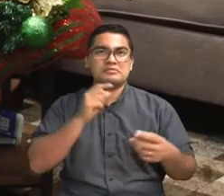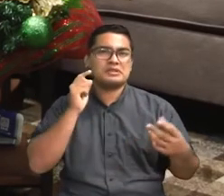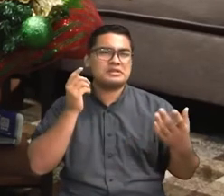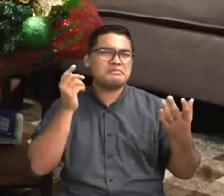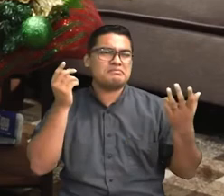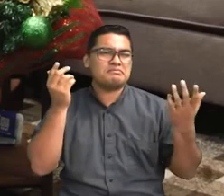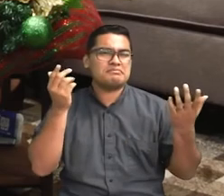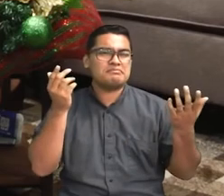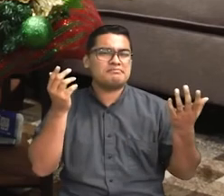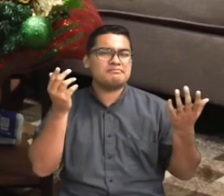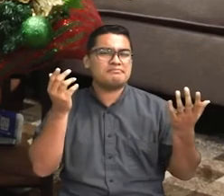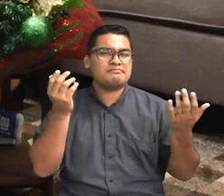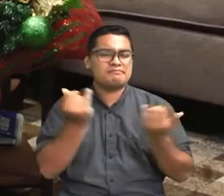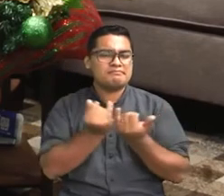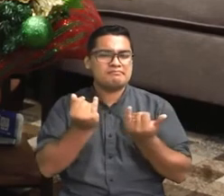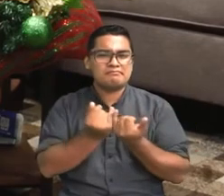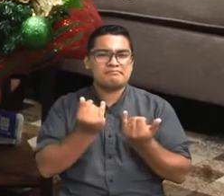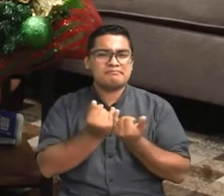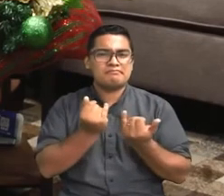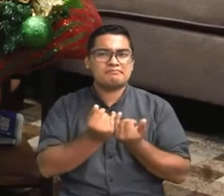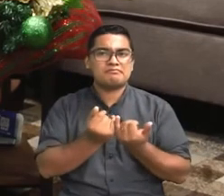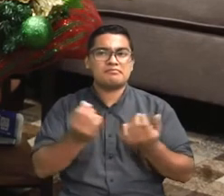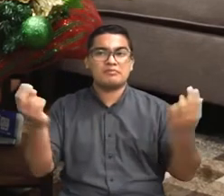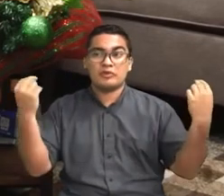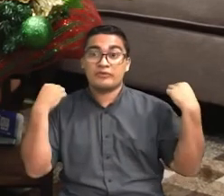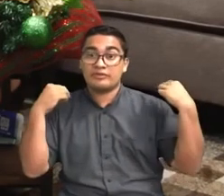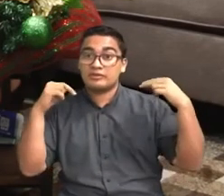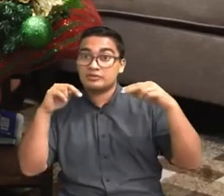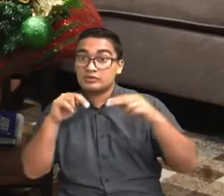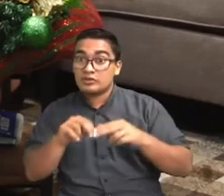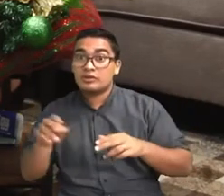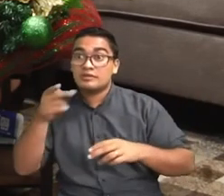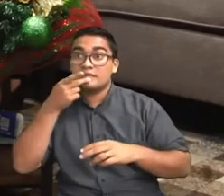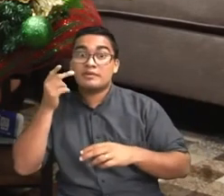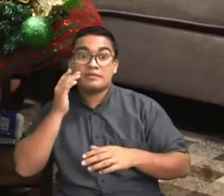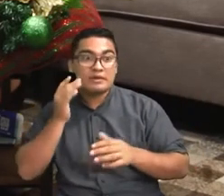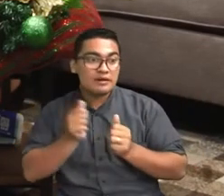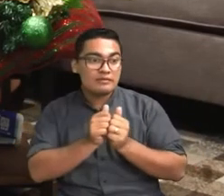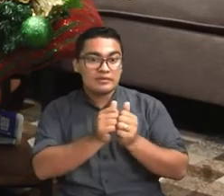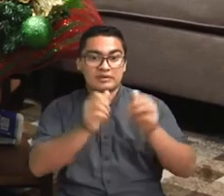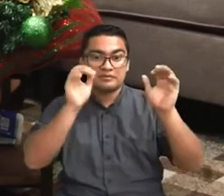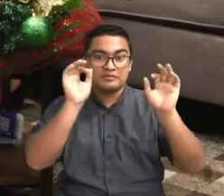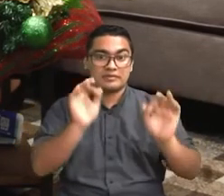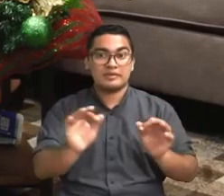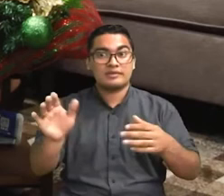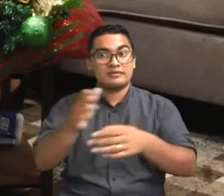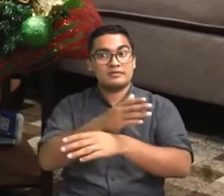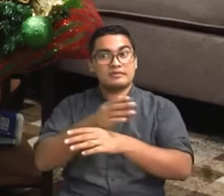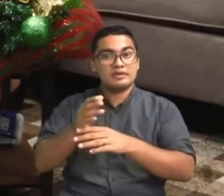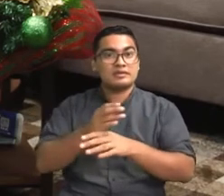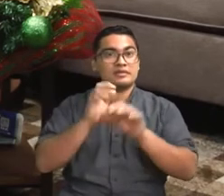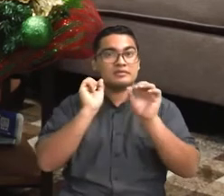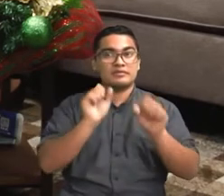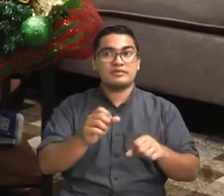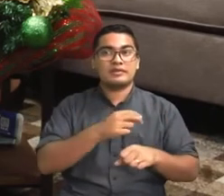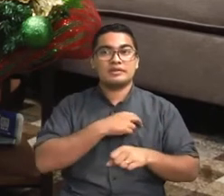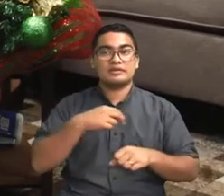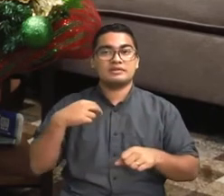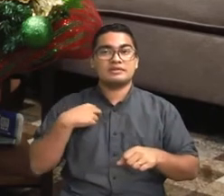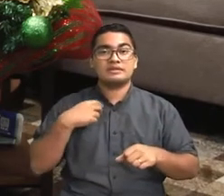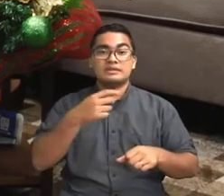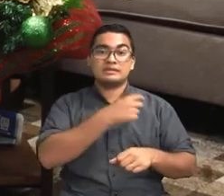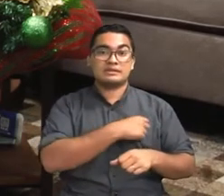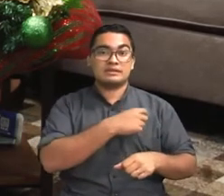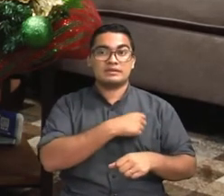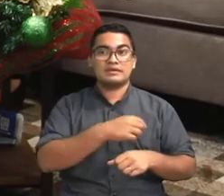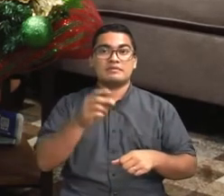con el acompañamiento de los maestros, de los padres de familia, esos encuentros que se hacen en las escuelas con los